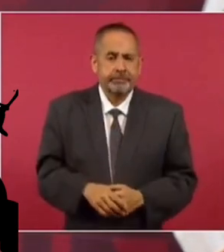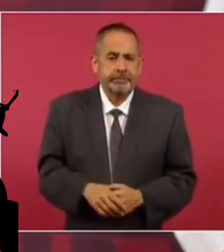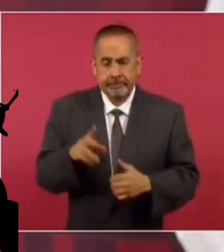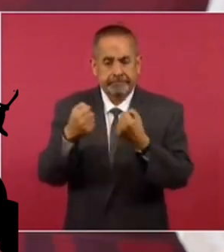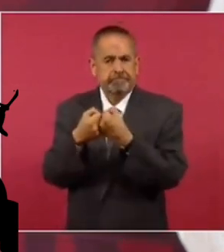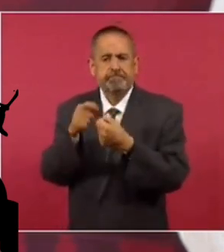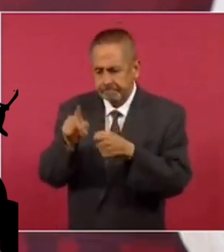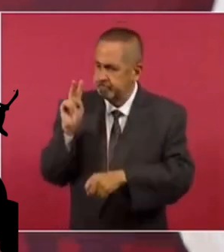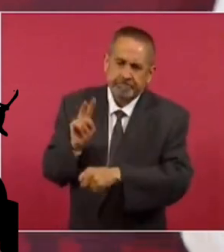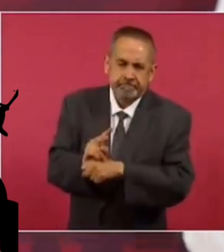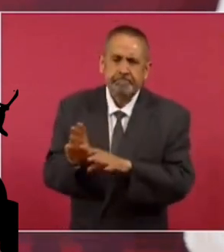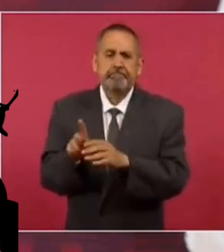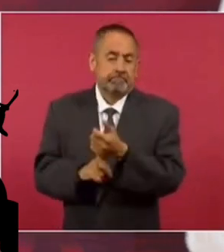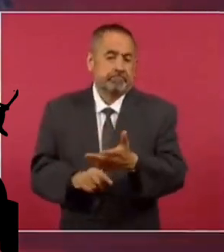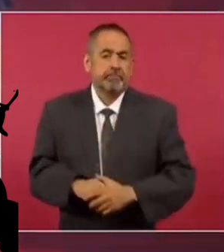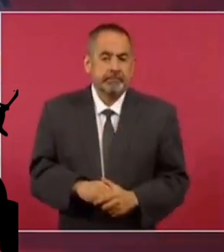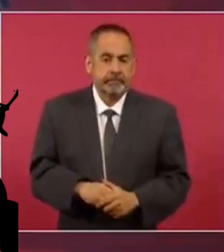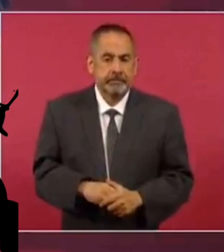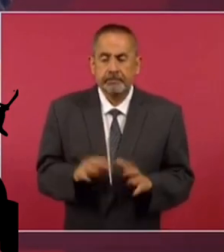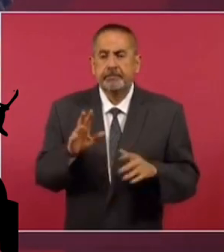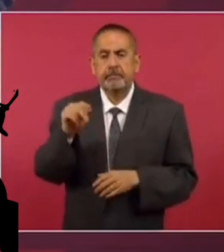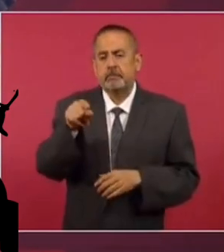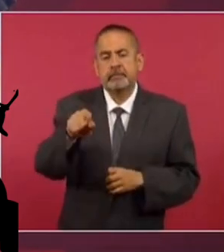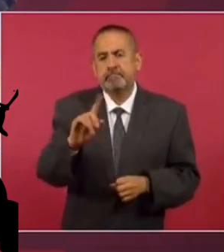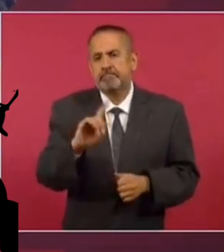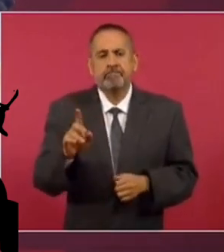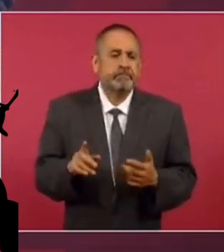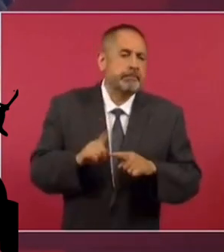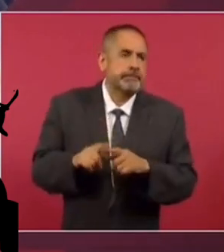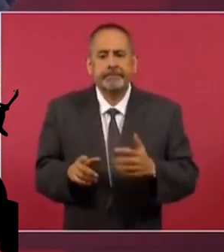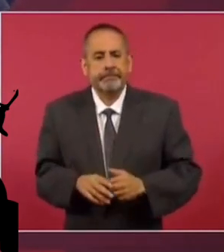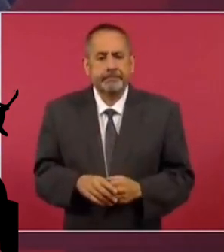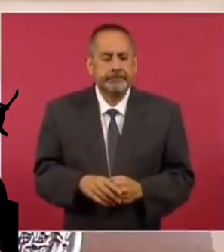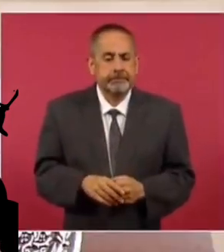de la frontera. Entonces, ya no va a haber aquello de que